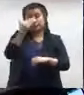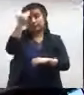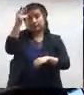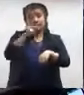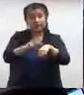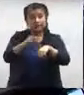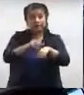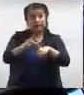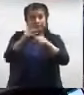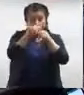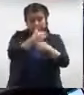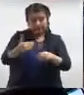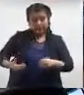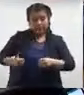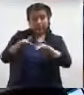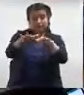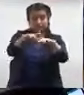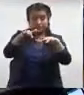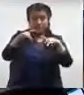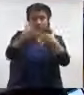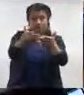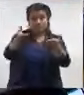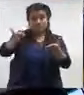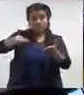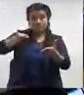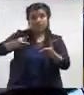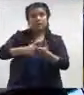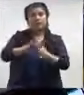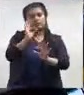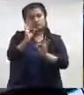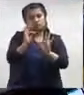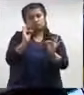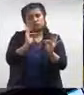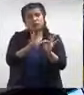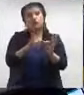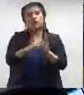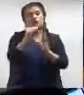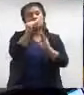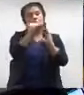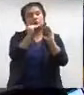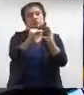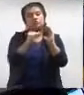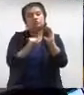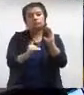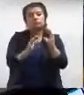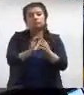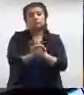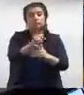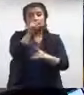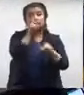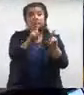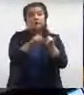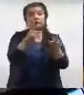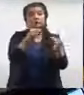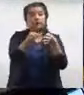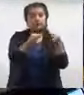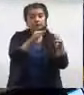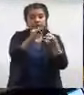tardes, honorable pleno. Justamente estábamos detallando y explicando